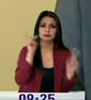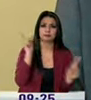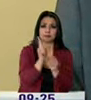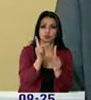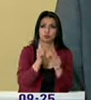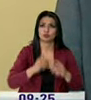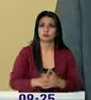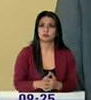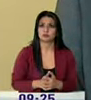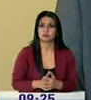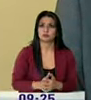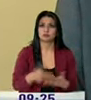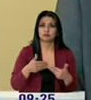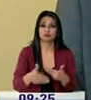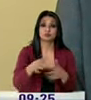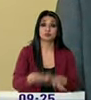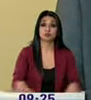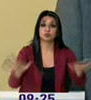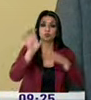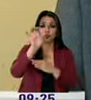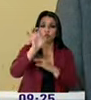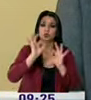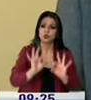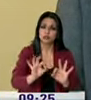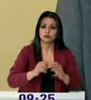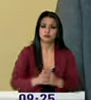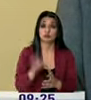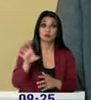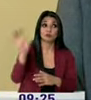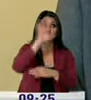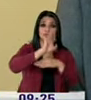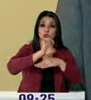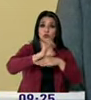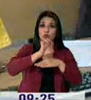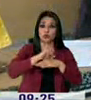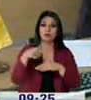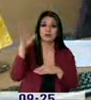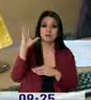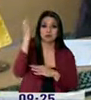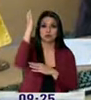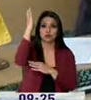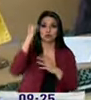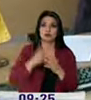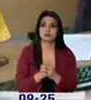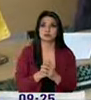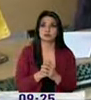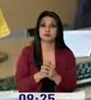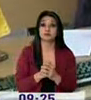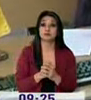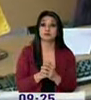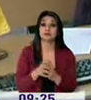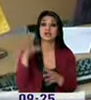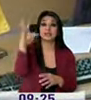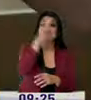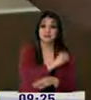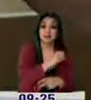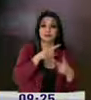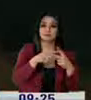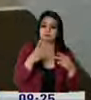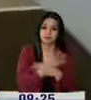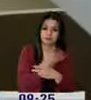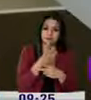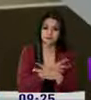está realizando a lo largo y ancho de todo el país, particularmente en el régimen costa. Aptitud abstracta, dominio matemático,